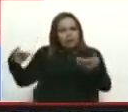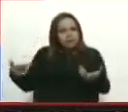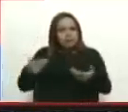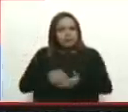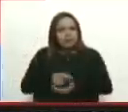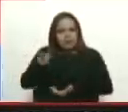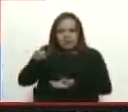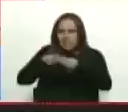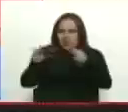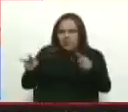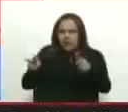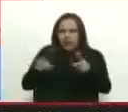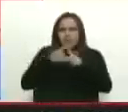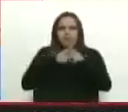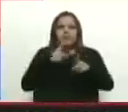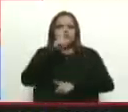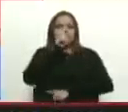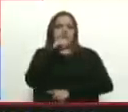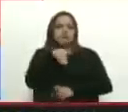Esa es la paz, pero la paz de los sepulcros.